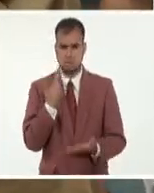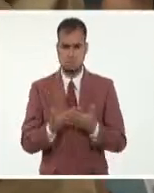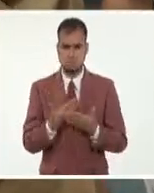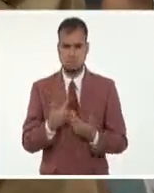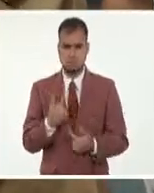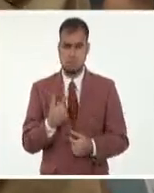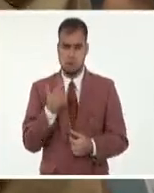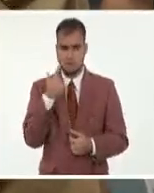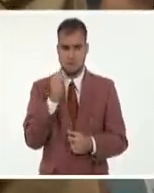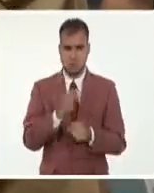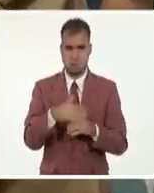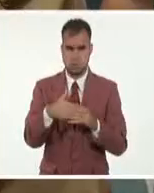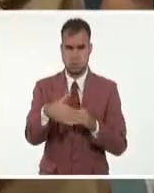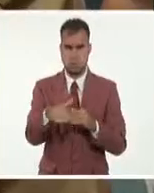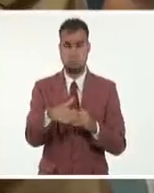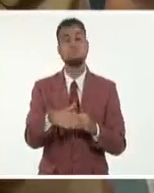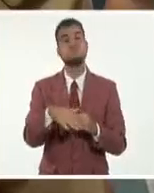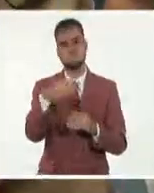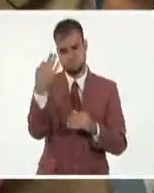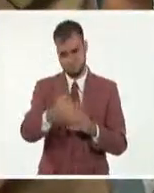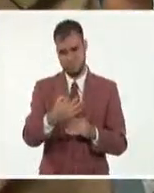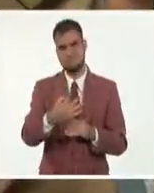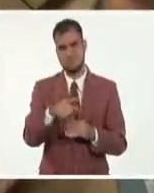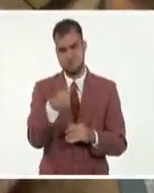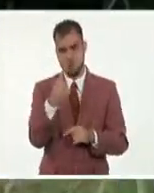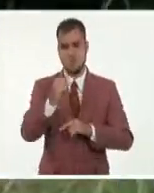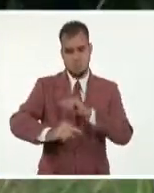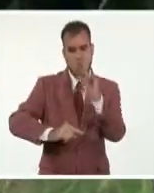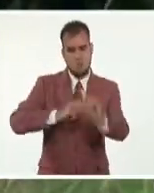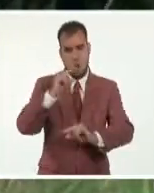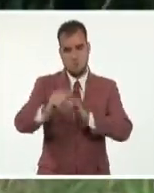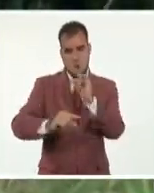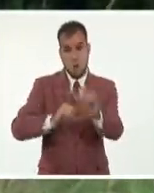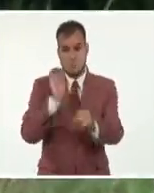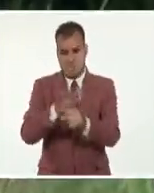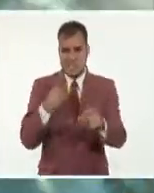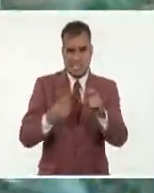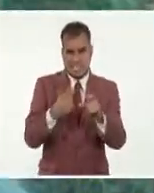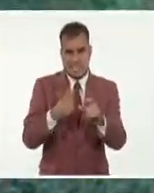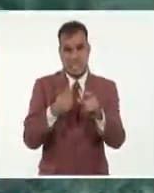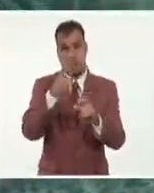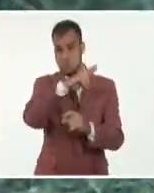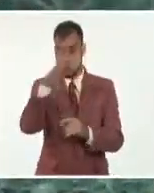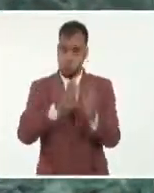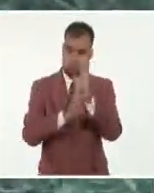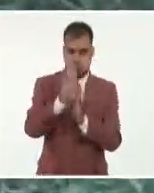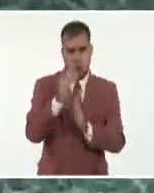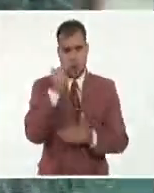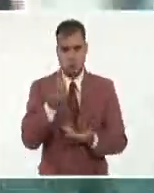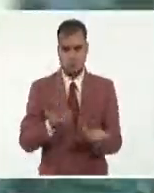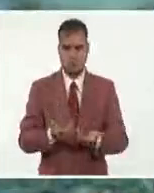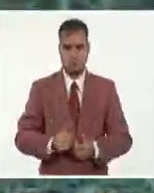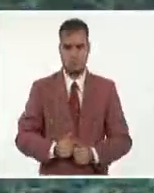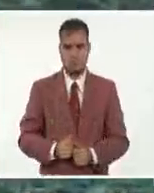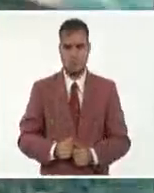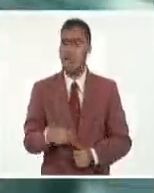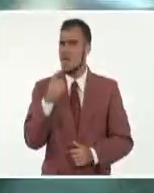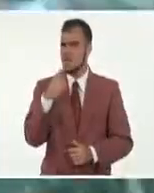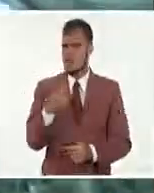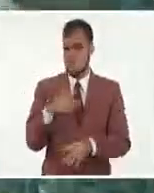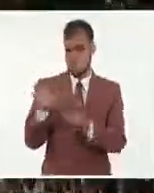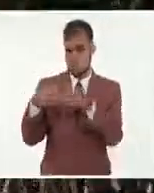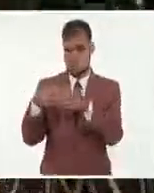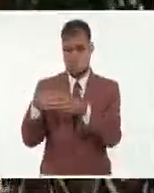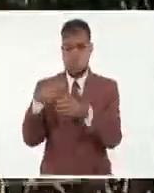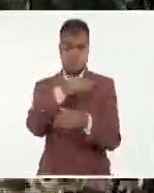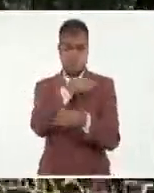que en ese momento empezaba la verdadera lucha. Guillermo valoró el desarrollo alcanzado por el Ejército Occidental